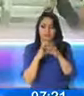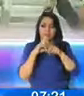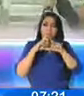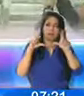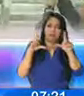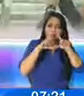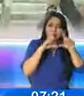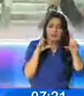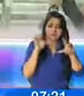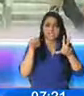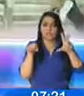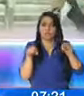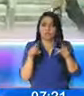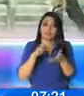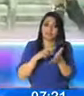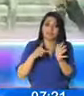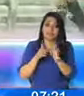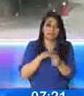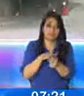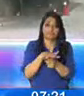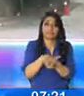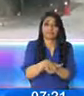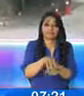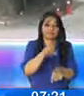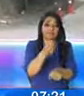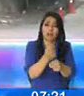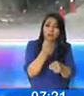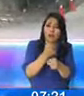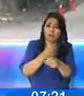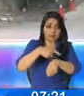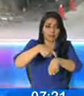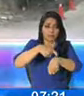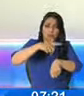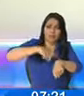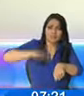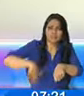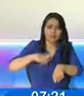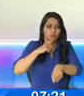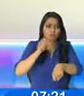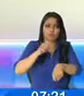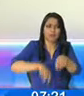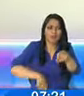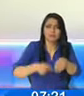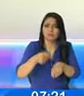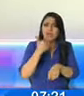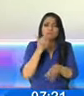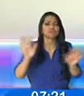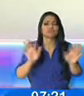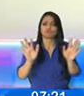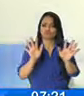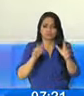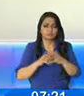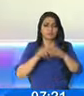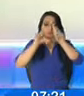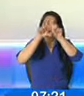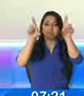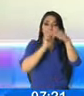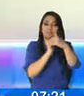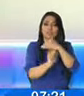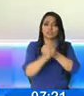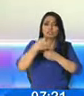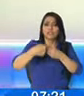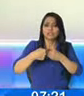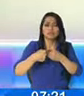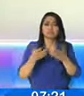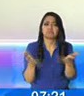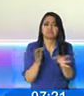las autoridades no influyen en los trabajos ni tiempos de construcción del metro según nos ha manifestado la empresa del metro quito casi no existe un